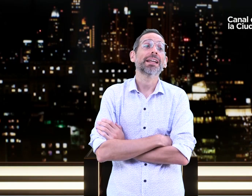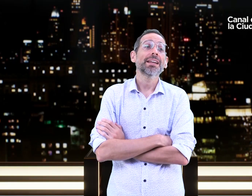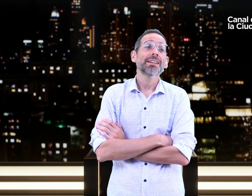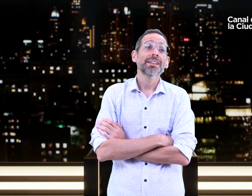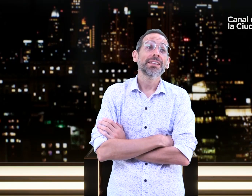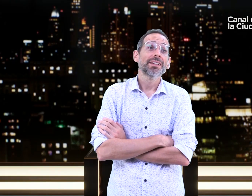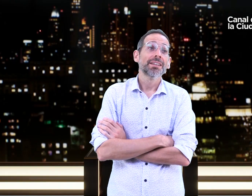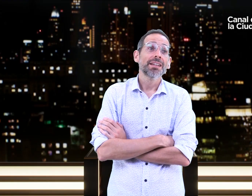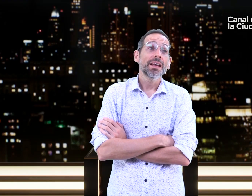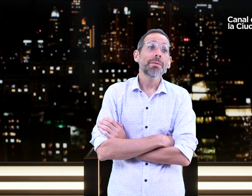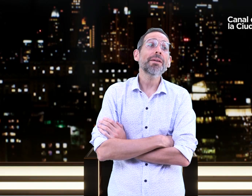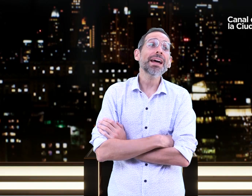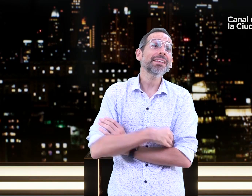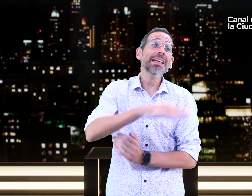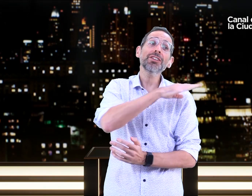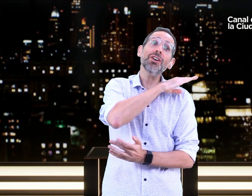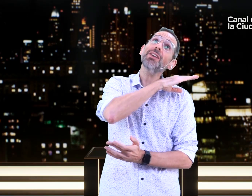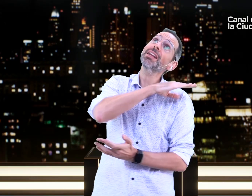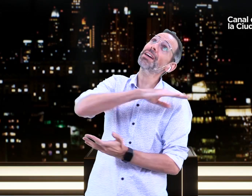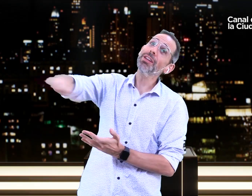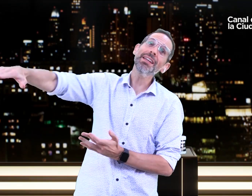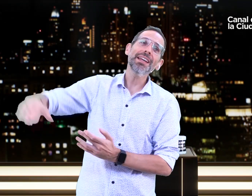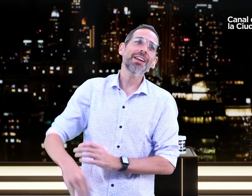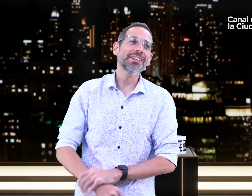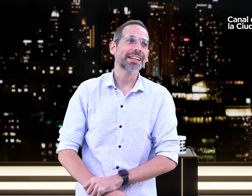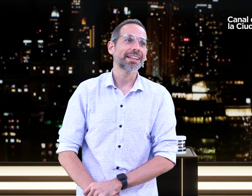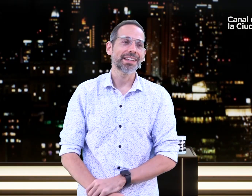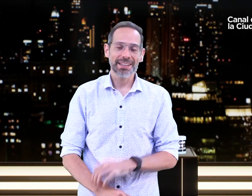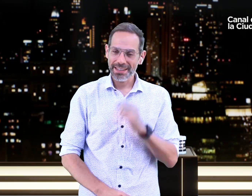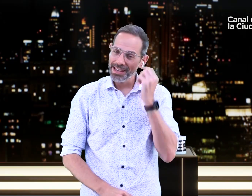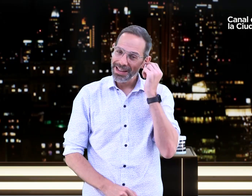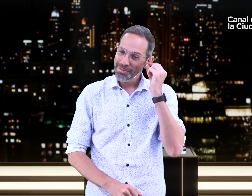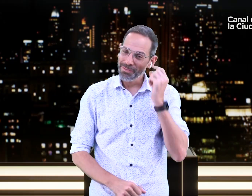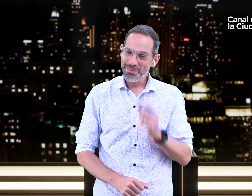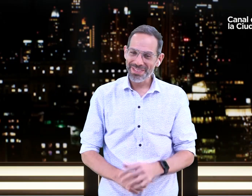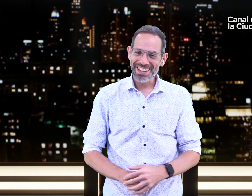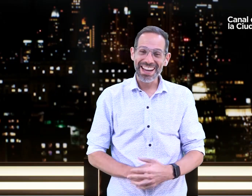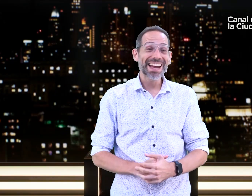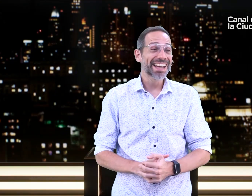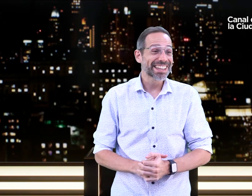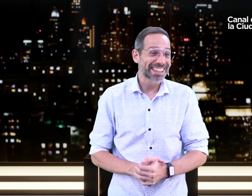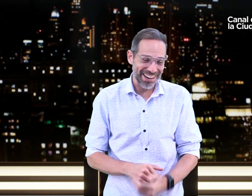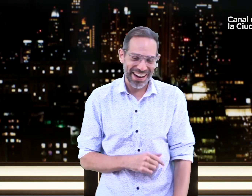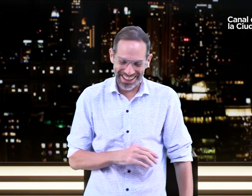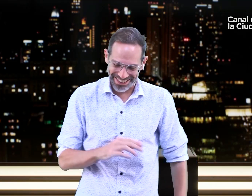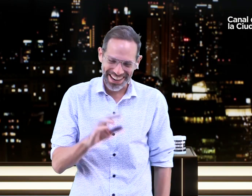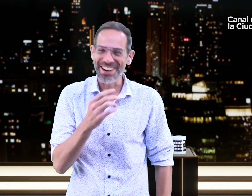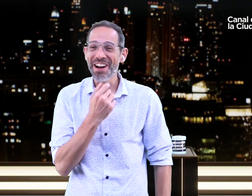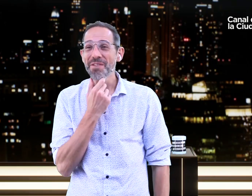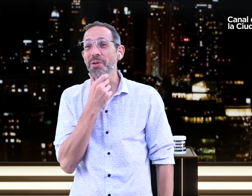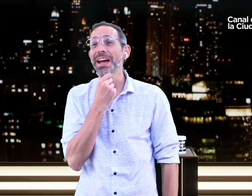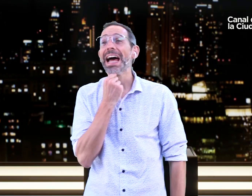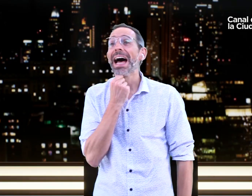baja? Para bajar tenía que llover con la cordillera a los Andes. ¿Eh? No, la verdad.